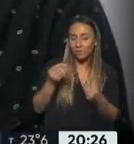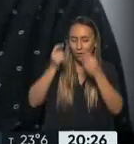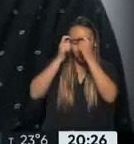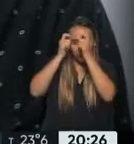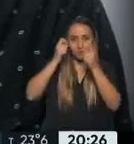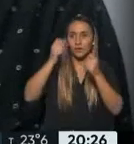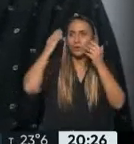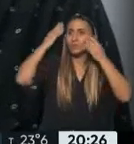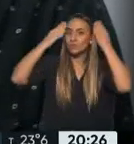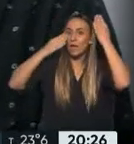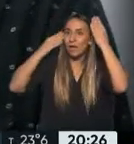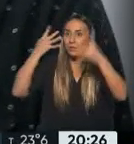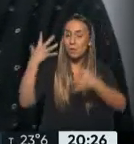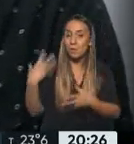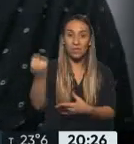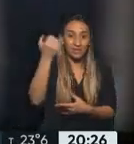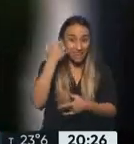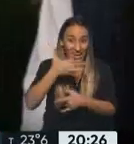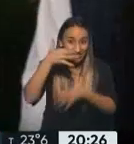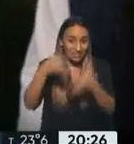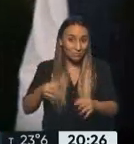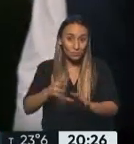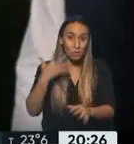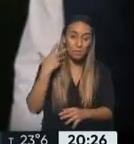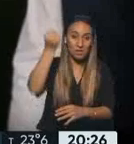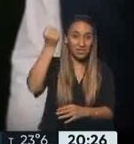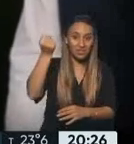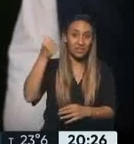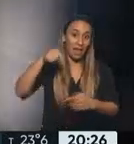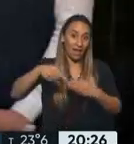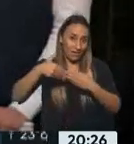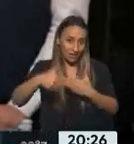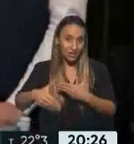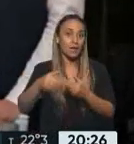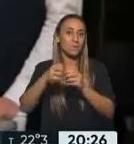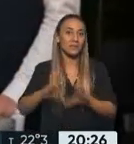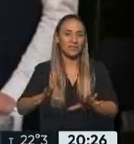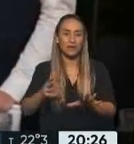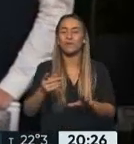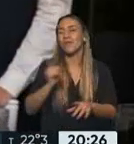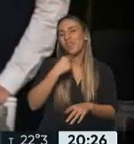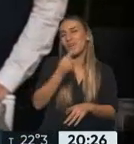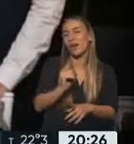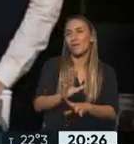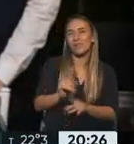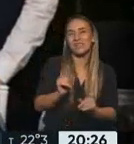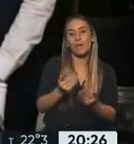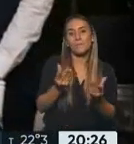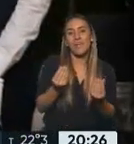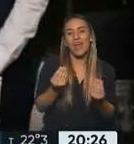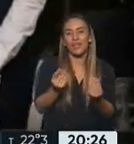ilusión que teníamos, ya era real, digamos, ¿no? Y ahí empezó, no digo el miedo, pero sino el ya es